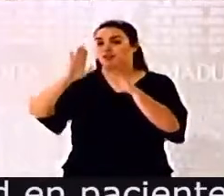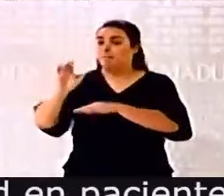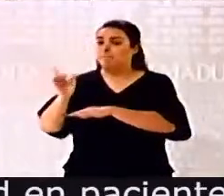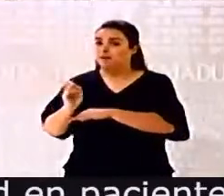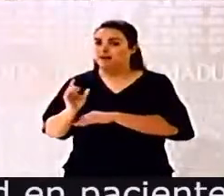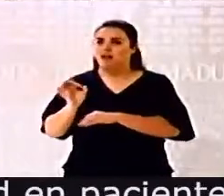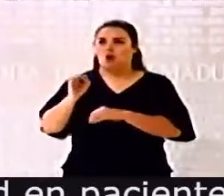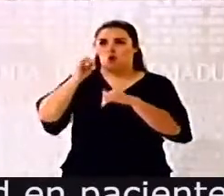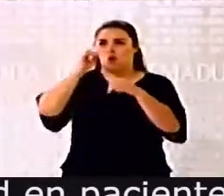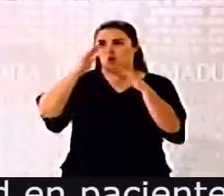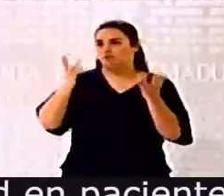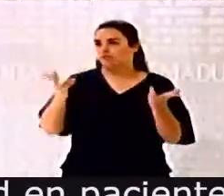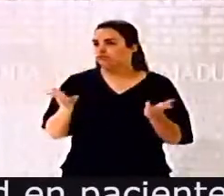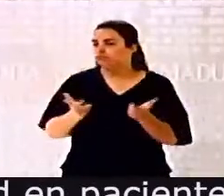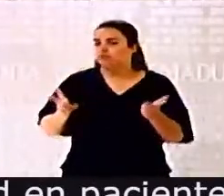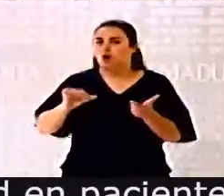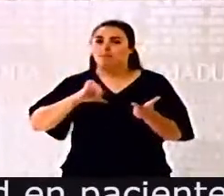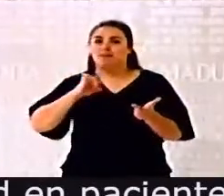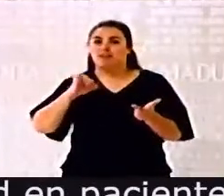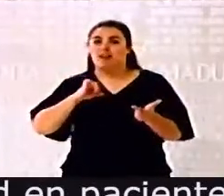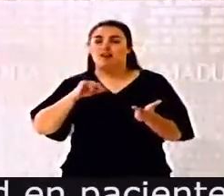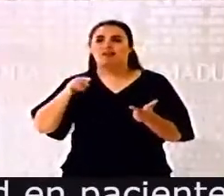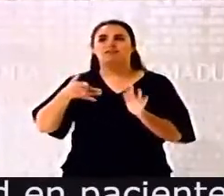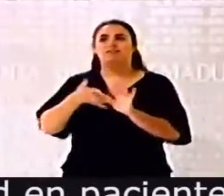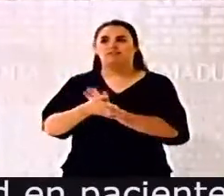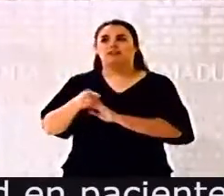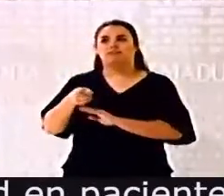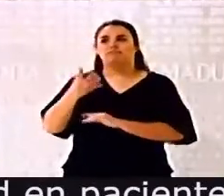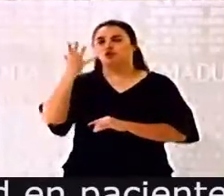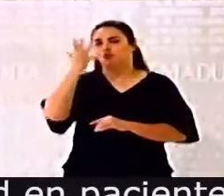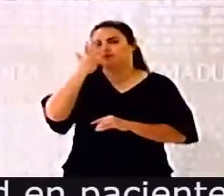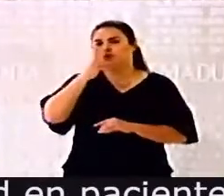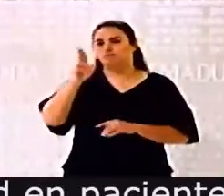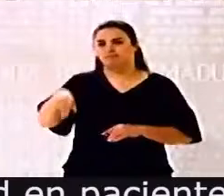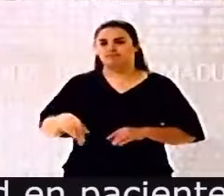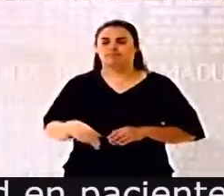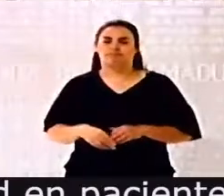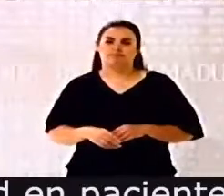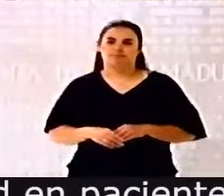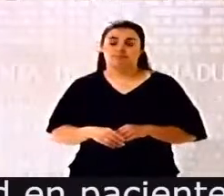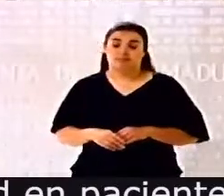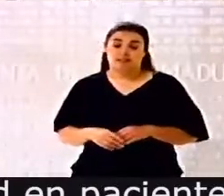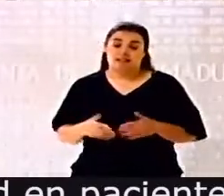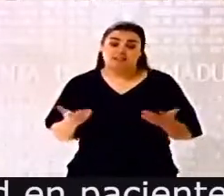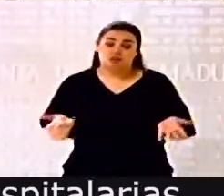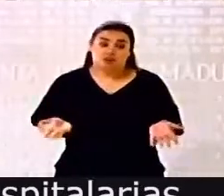o nuestras urgencias hospitalarias consideran como sospechosos. Por lo